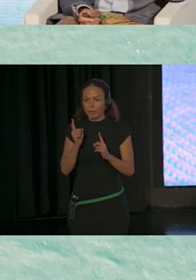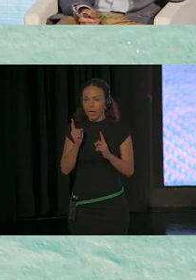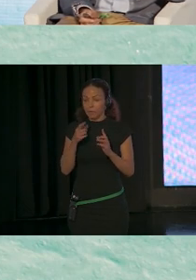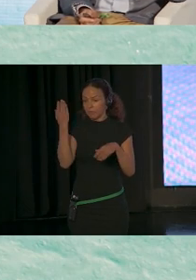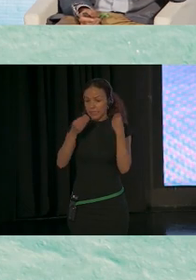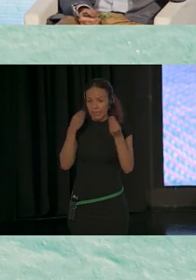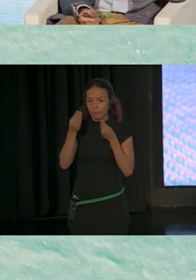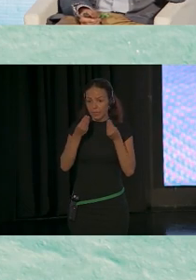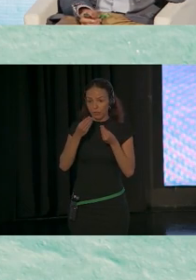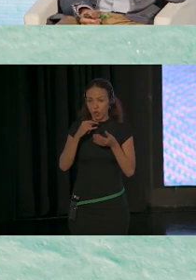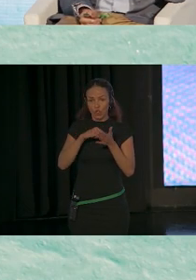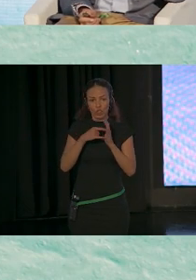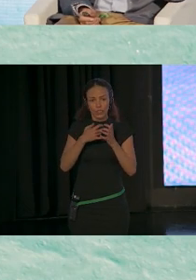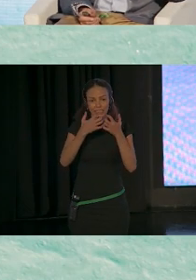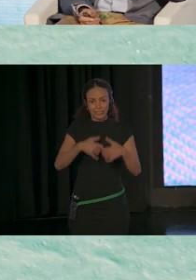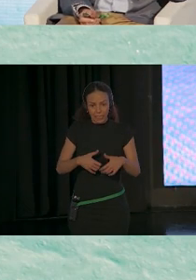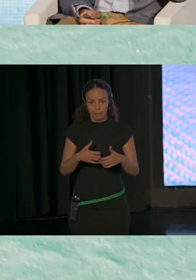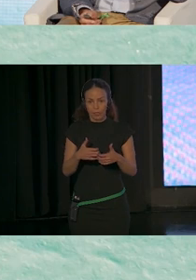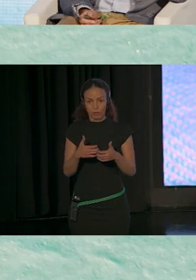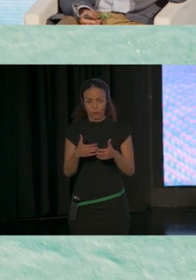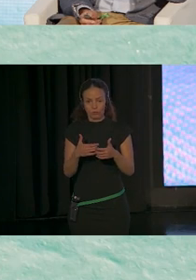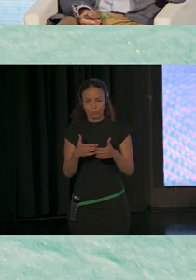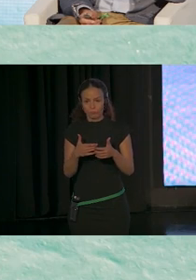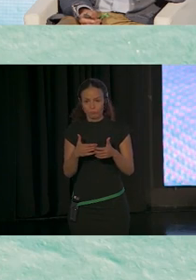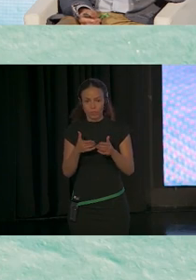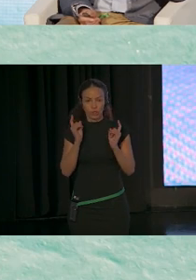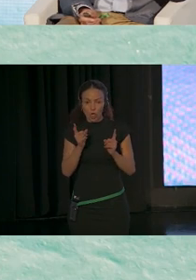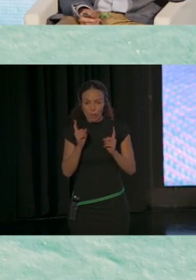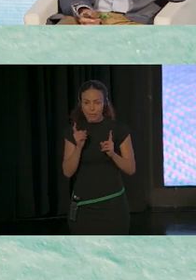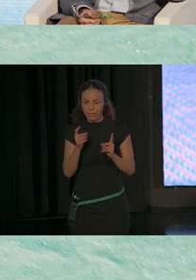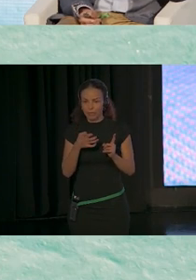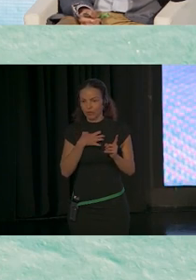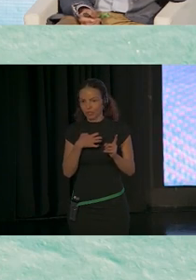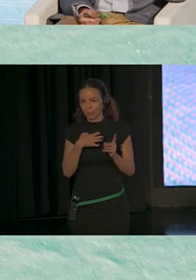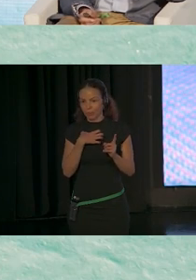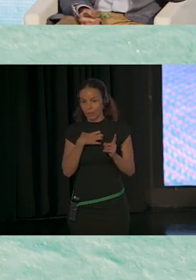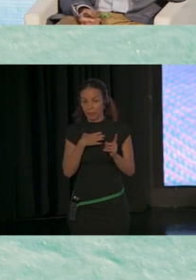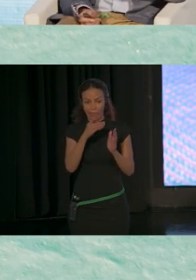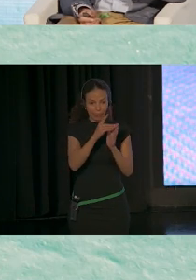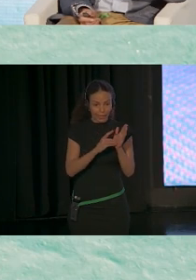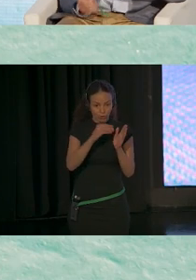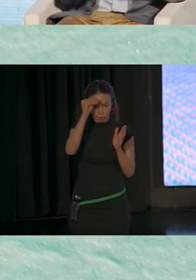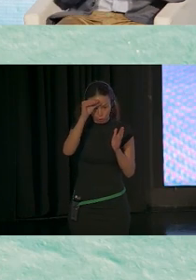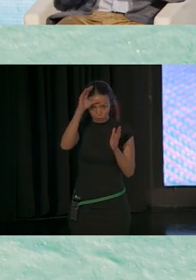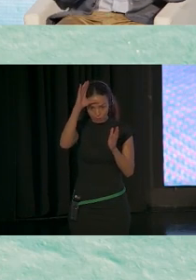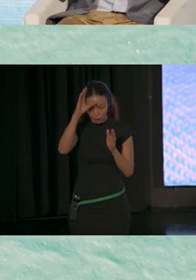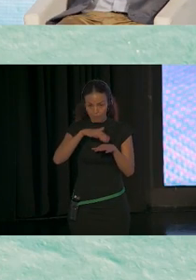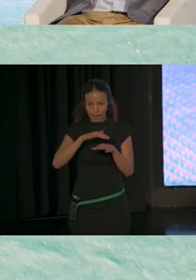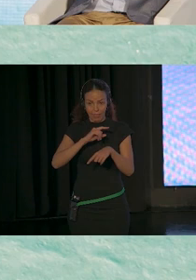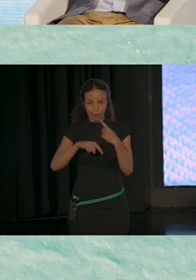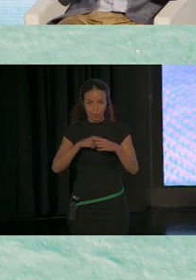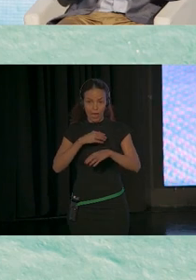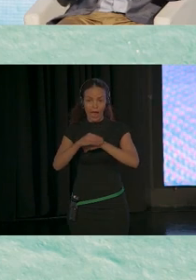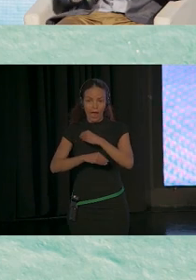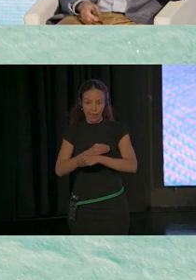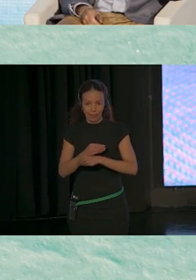sistémico hard del experto y del que tiene los datos y el conocimiento para llevar a cabo